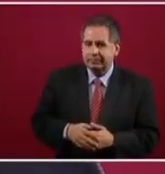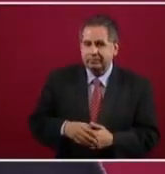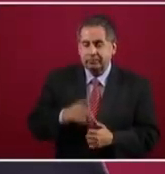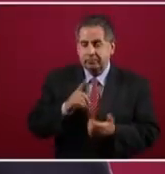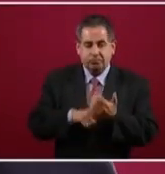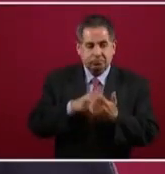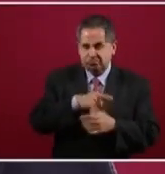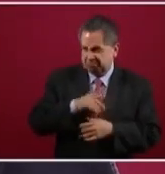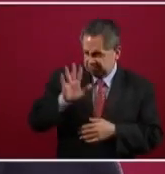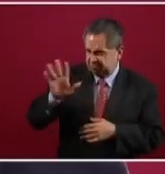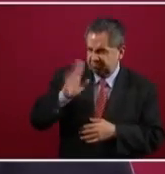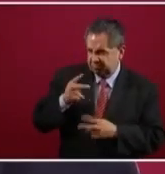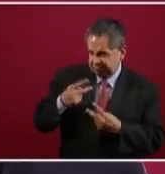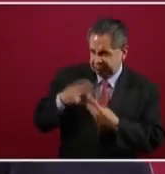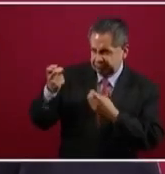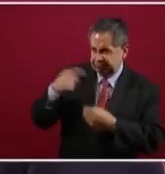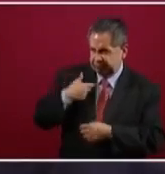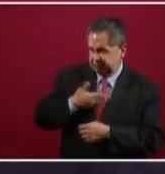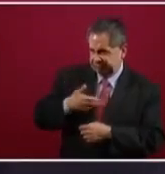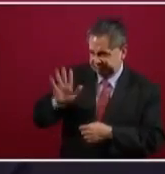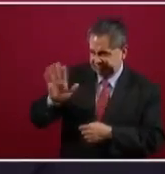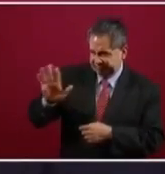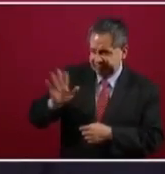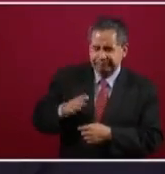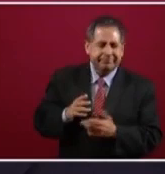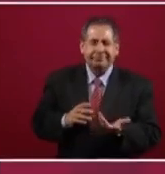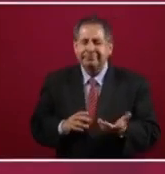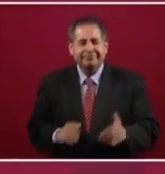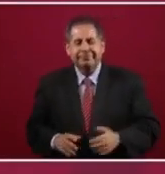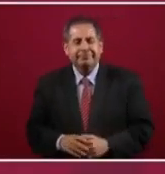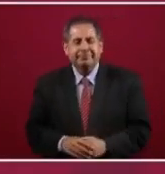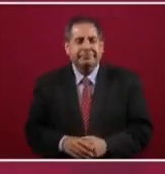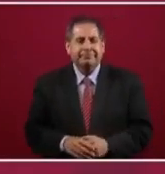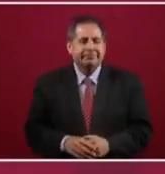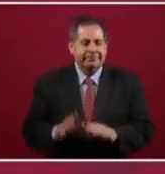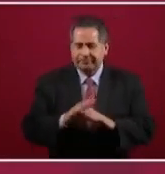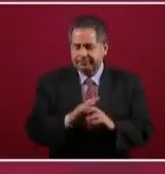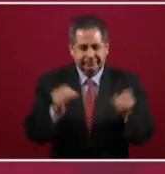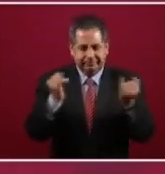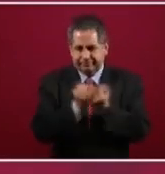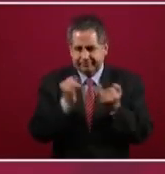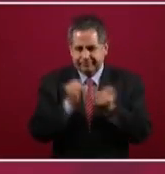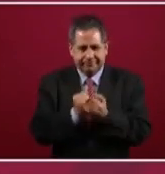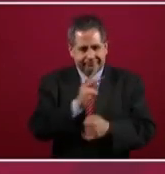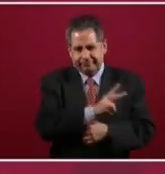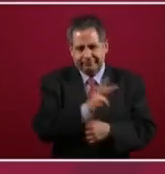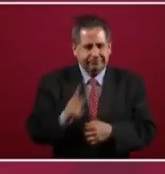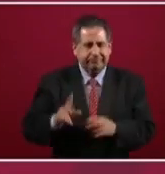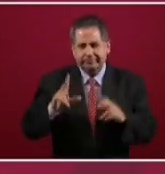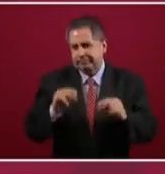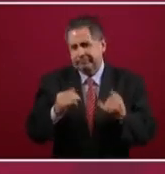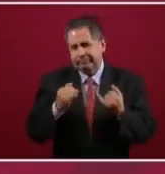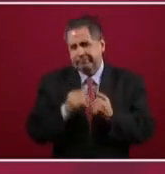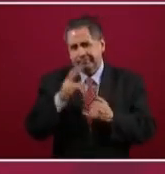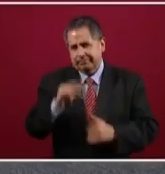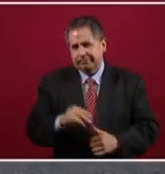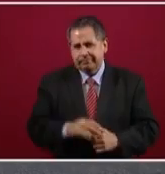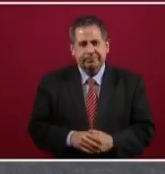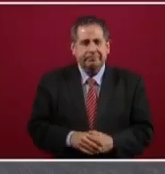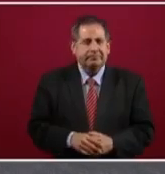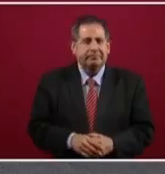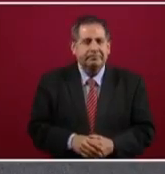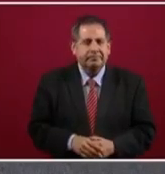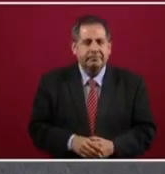Y ya vas a ver. No, no somos iguales. No somos